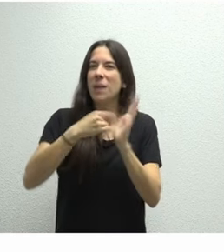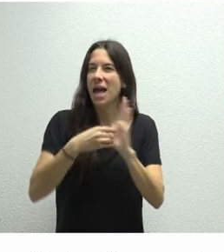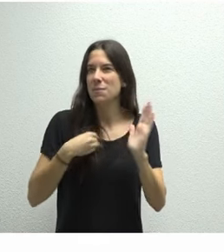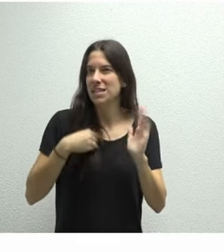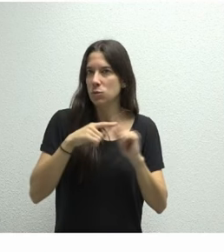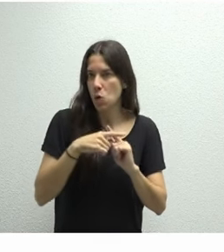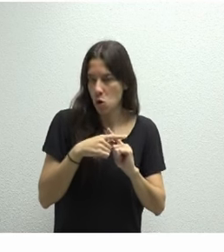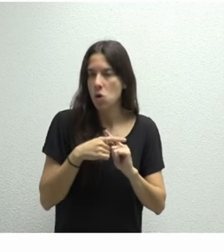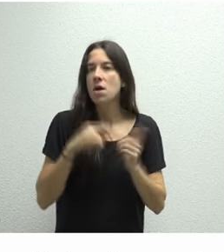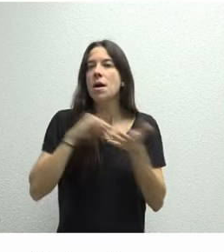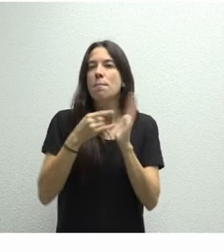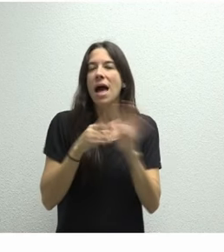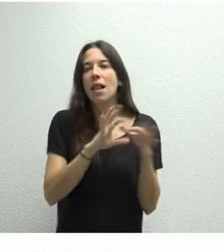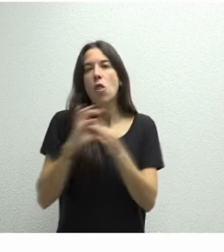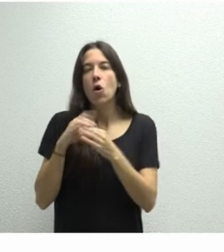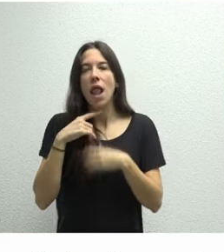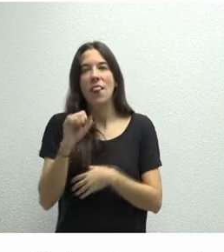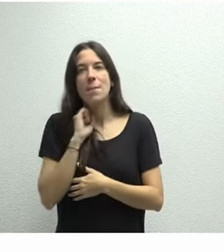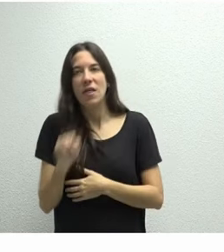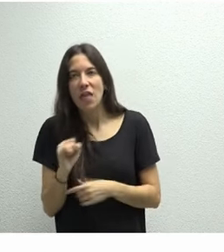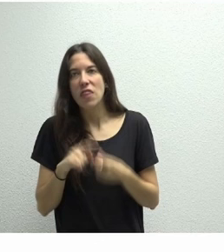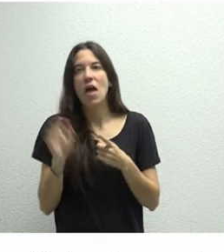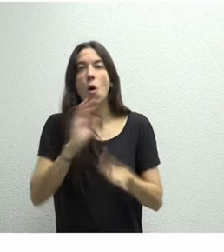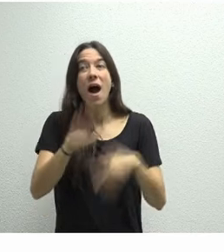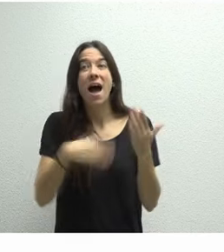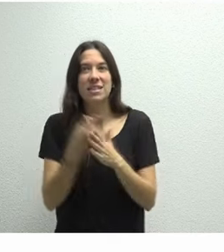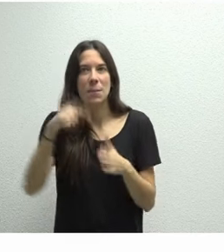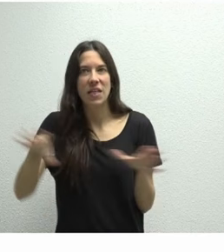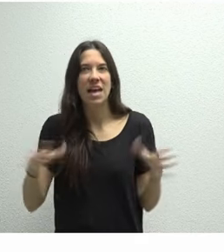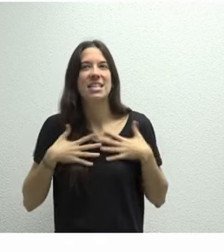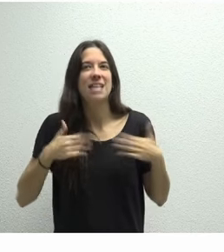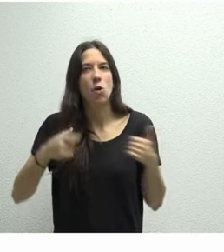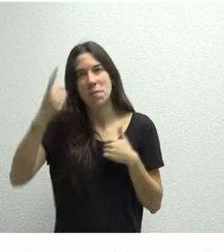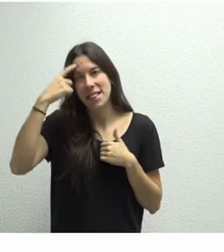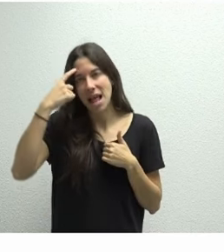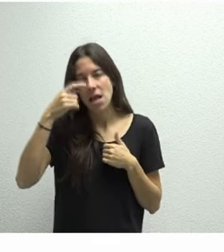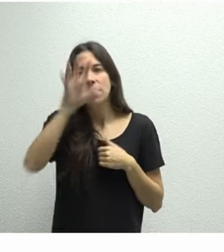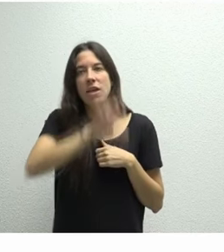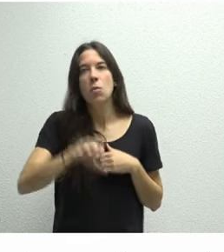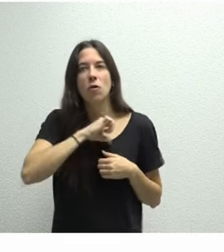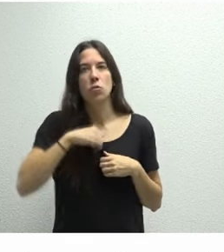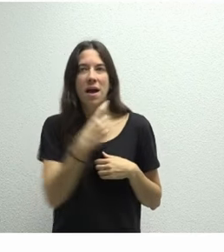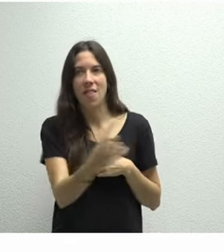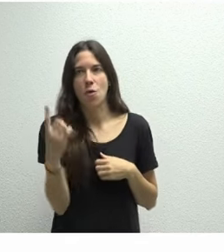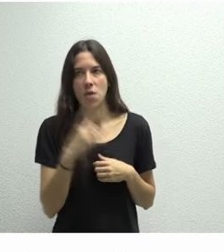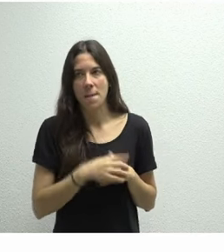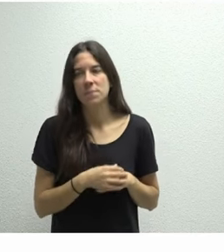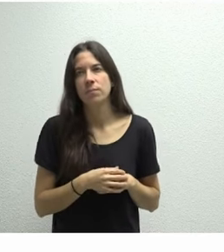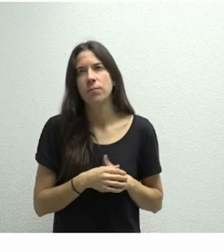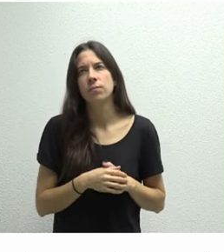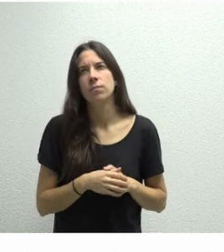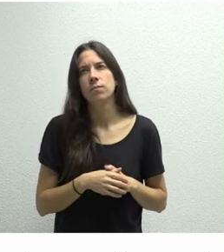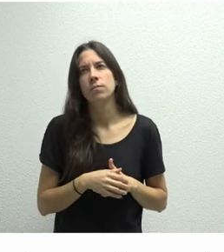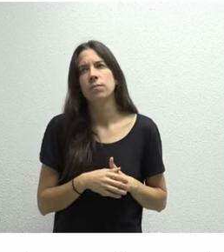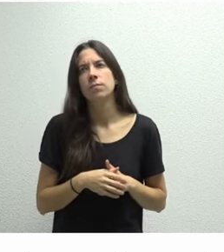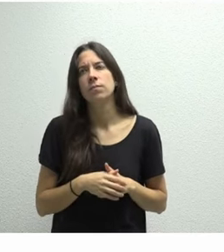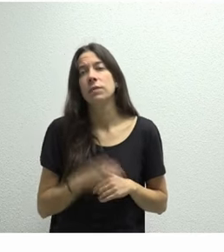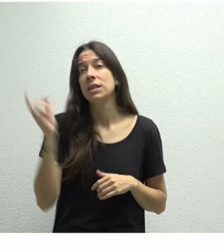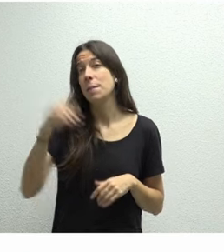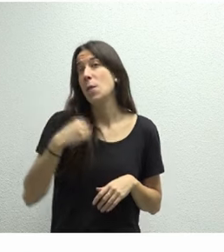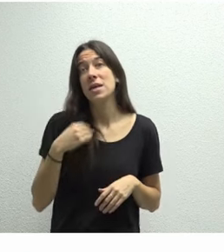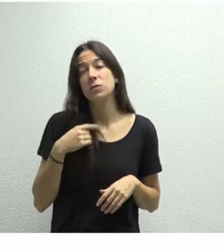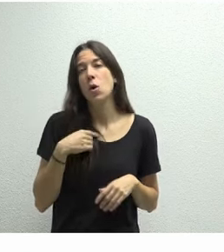relacionados con la dependencia la cnad o incluso de Salud Mental de cada una de las comunidades No sí y lo mismo al